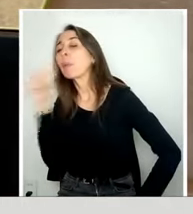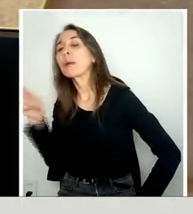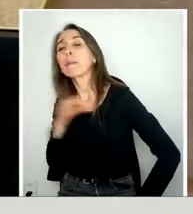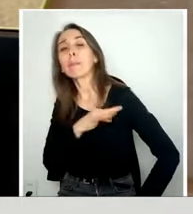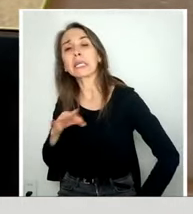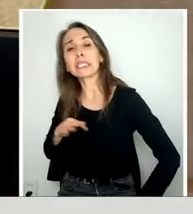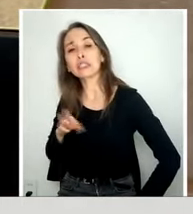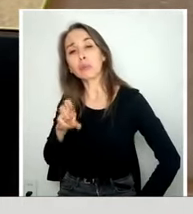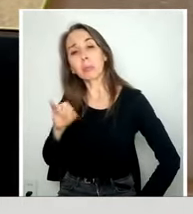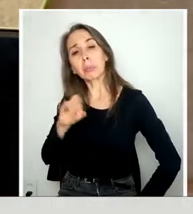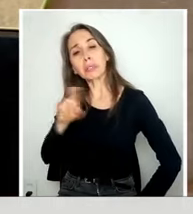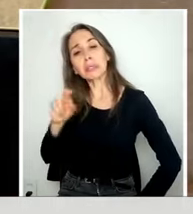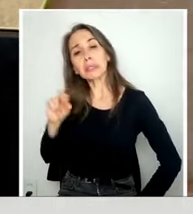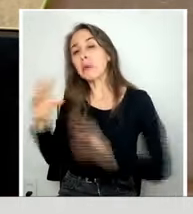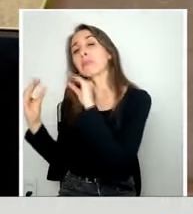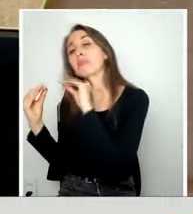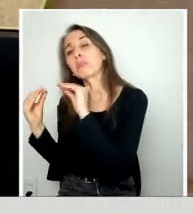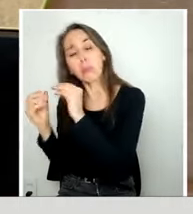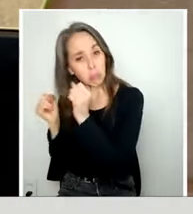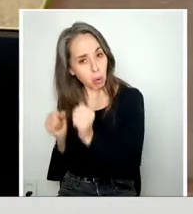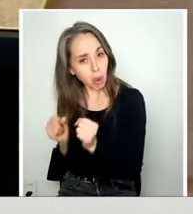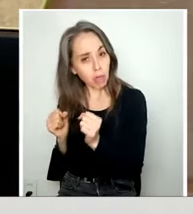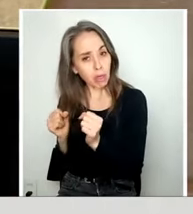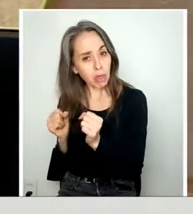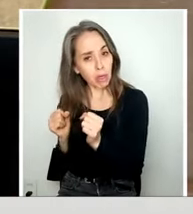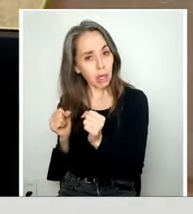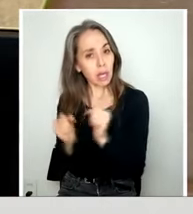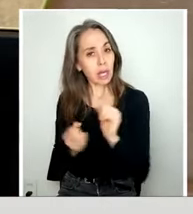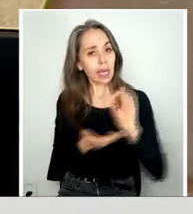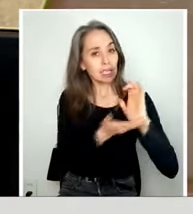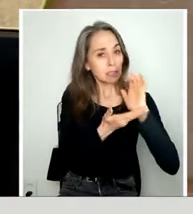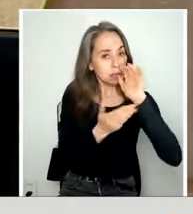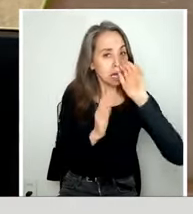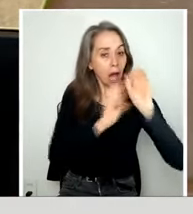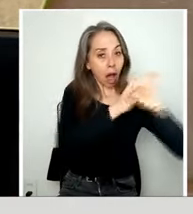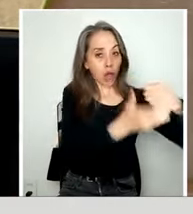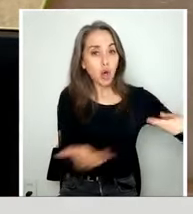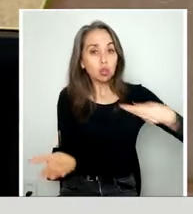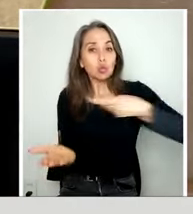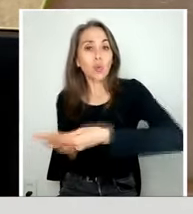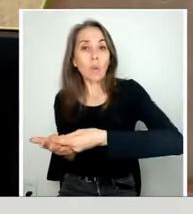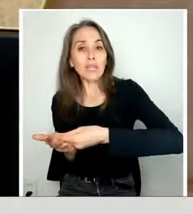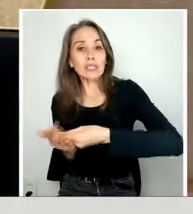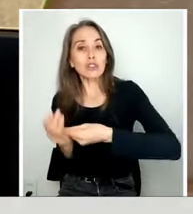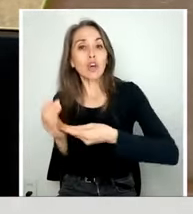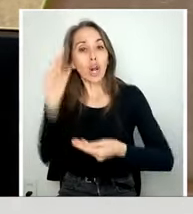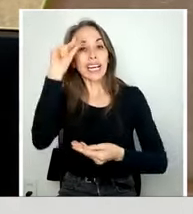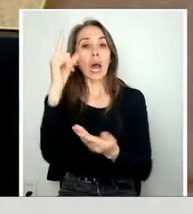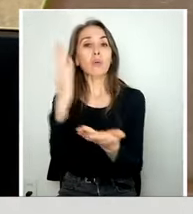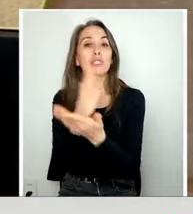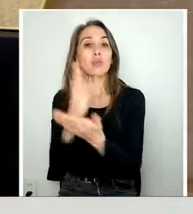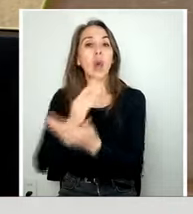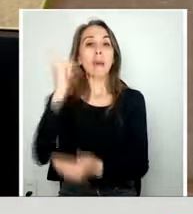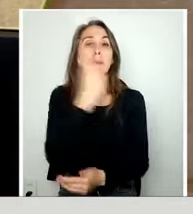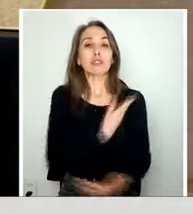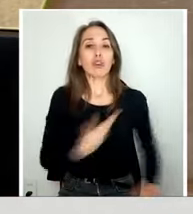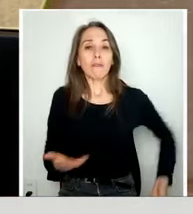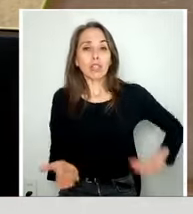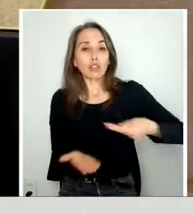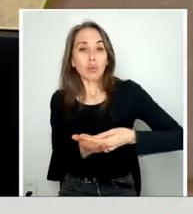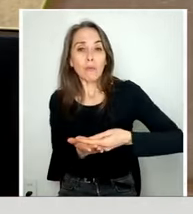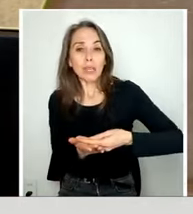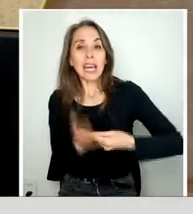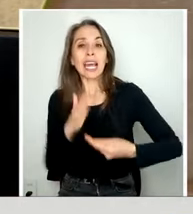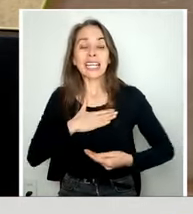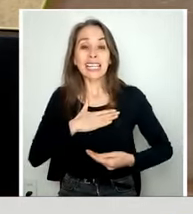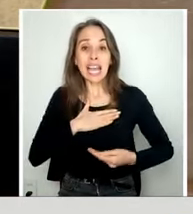acceder a la subvención propia que tiene la creación de un colegio por ejemplo particular subvencionado que quiere crearse